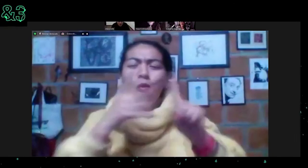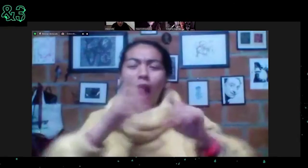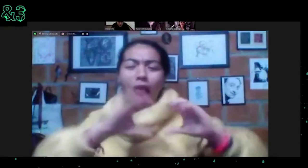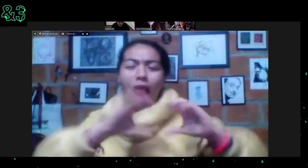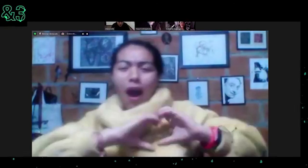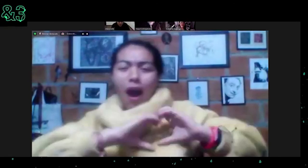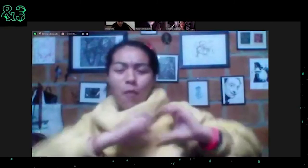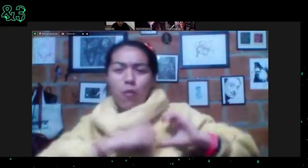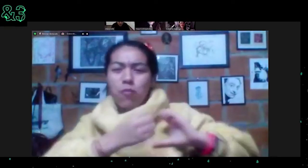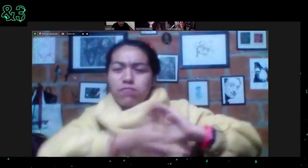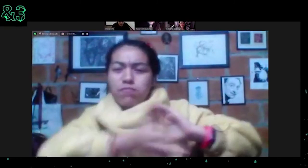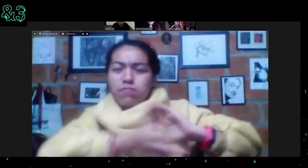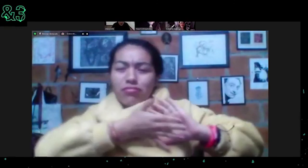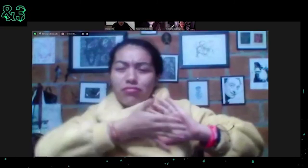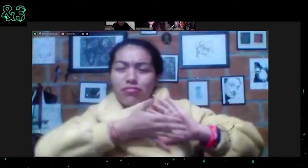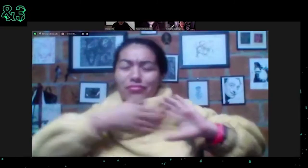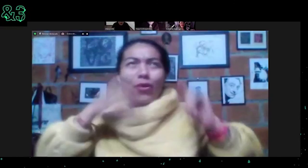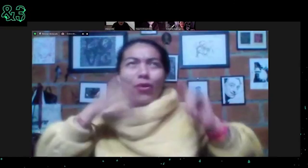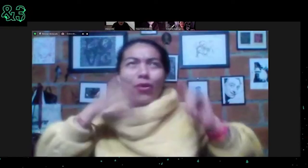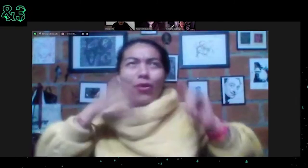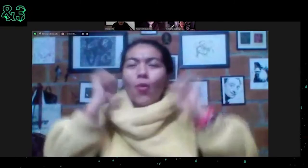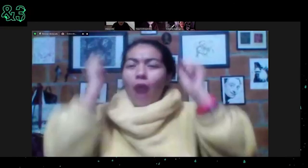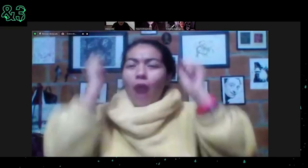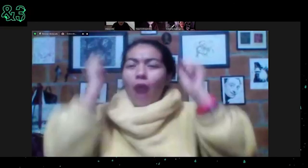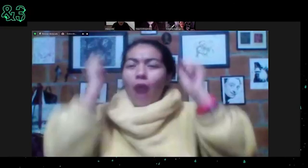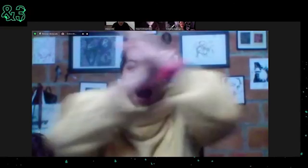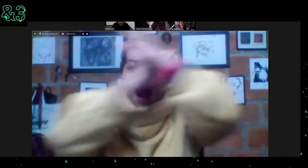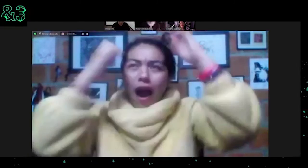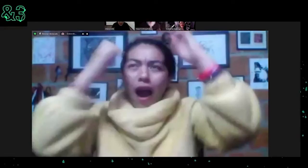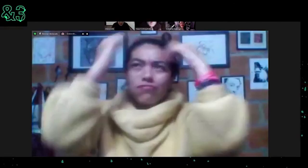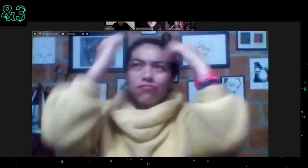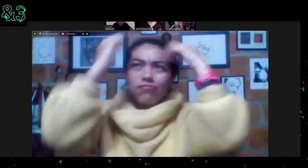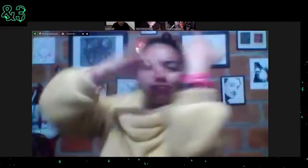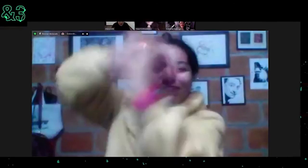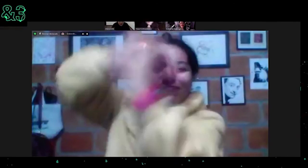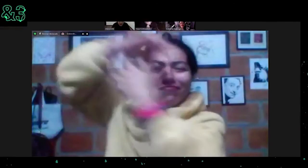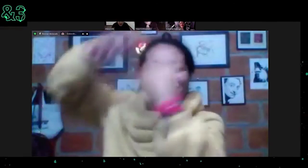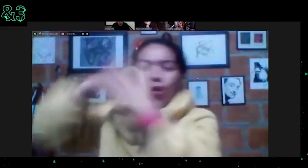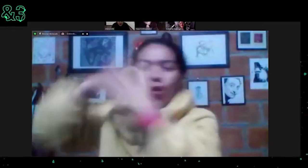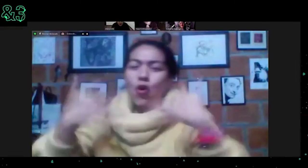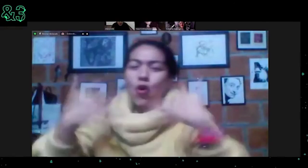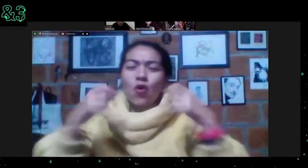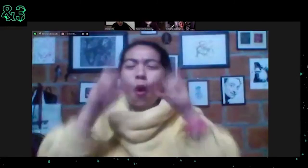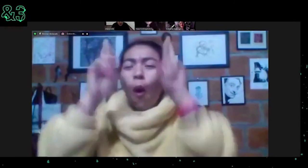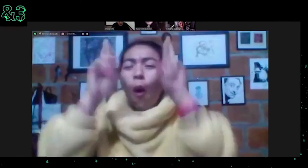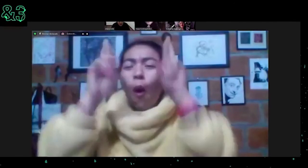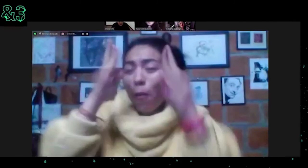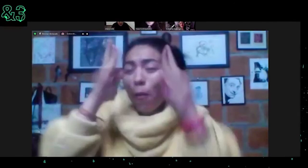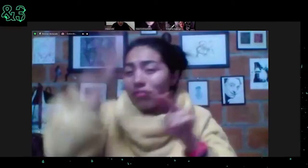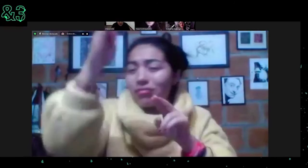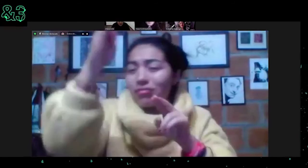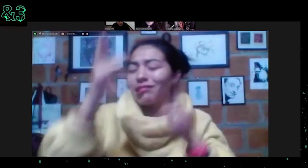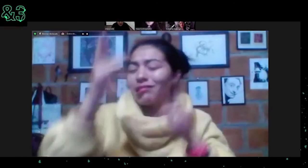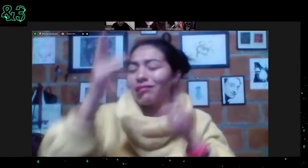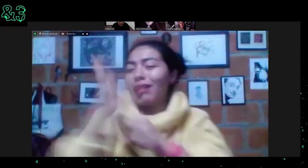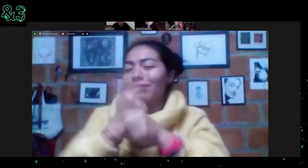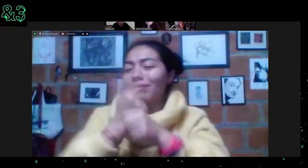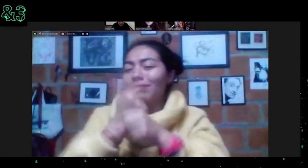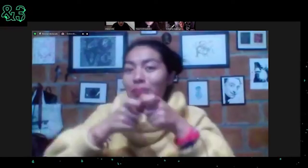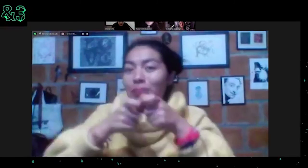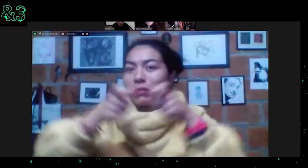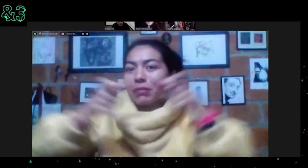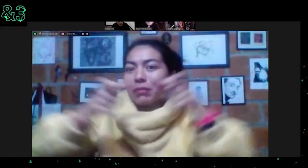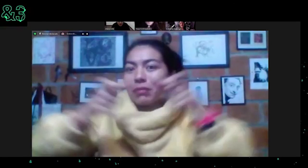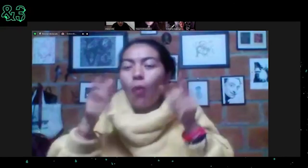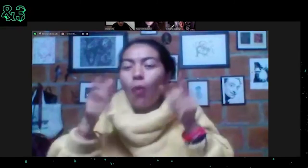escuchar música como tal, pero hago parte como de un colectivo que busca esas vibraciones que están dentro del corazón